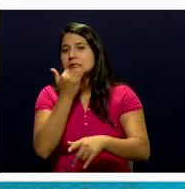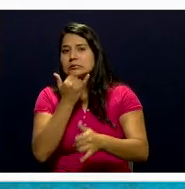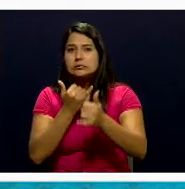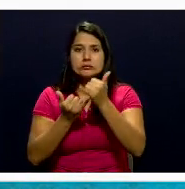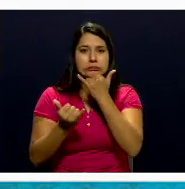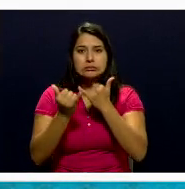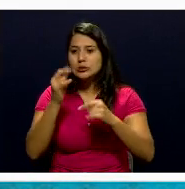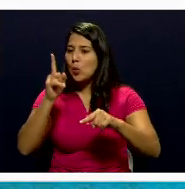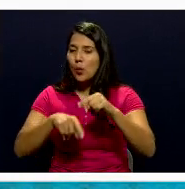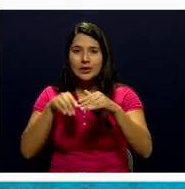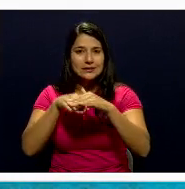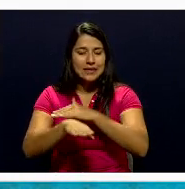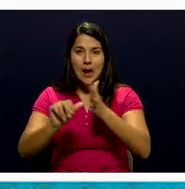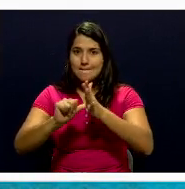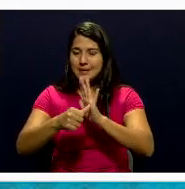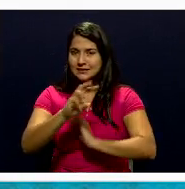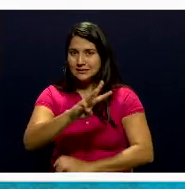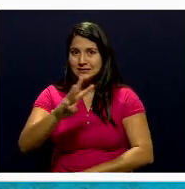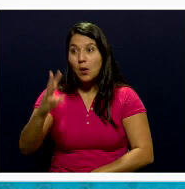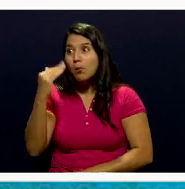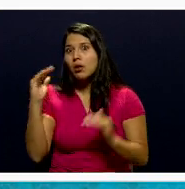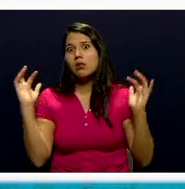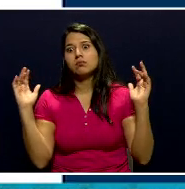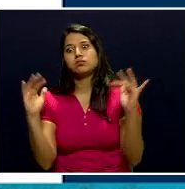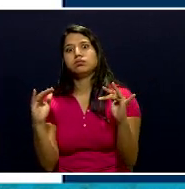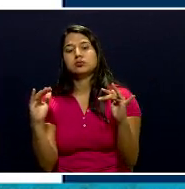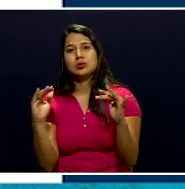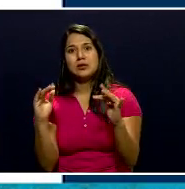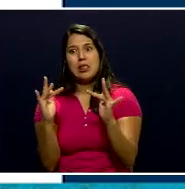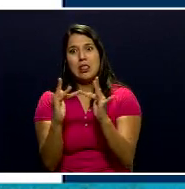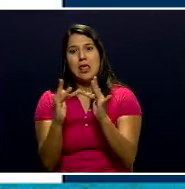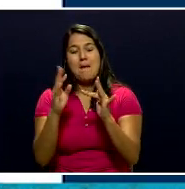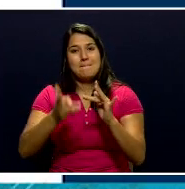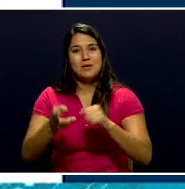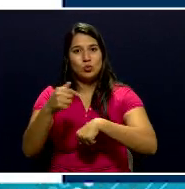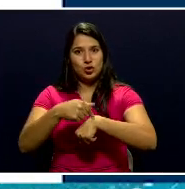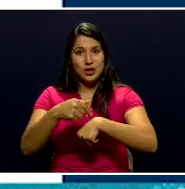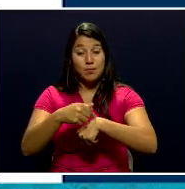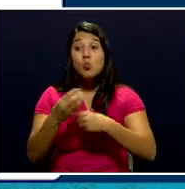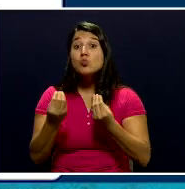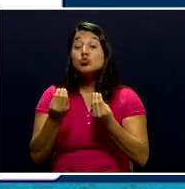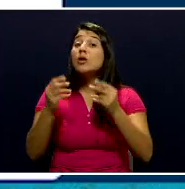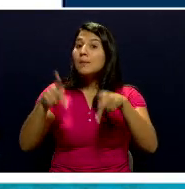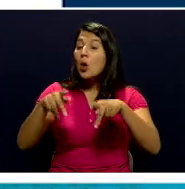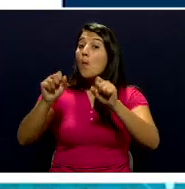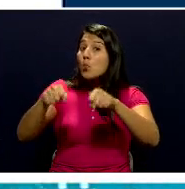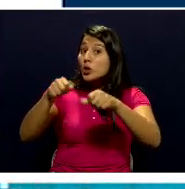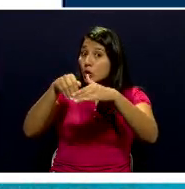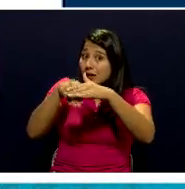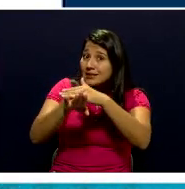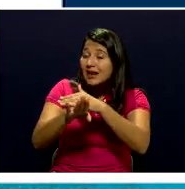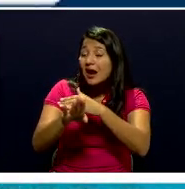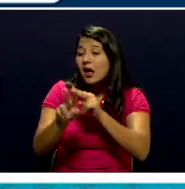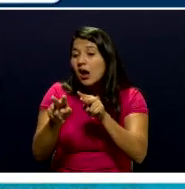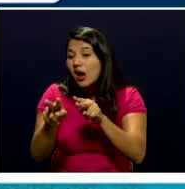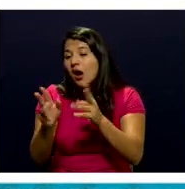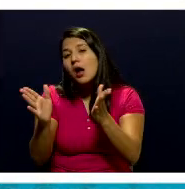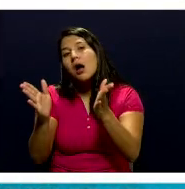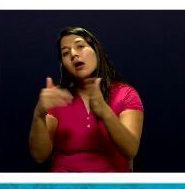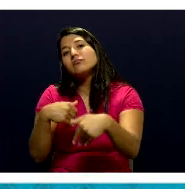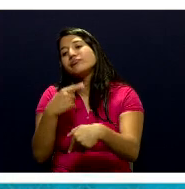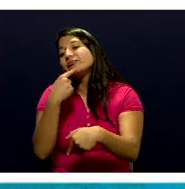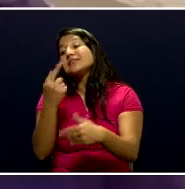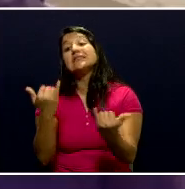poder ingresar a la página debido a la saturación del sistema. Muchas otras, al poder ingresar, encontraron el mensaje de que no había